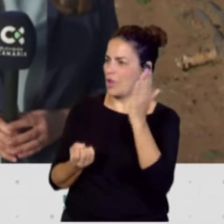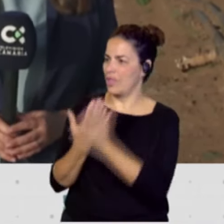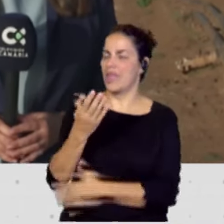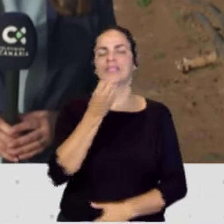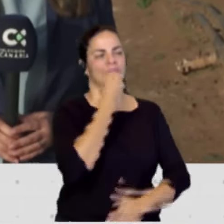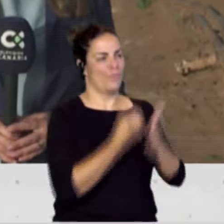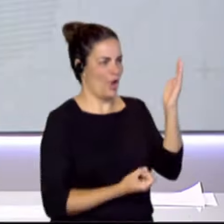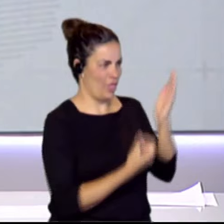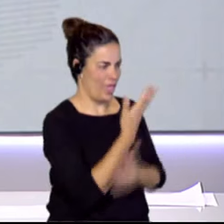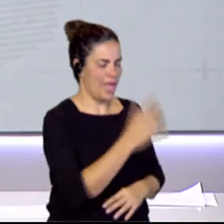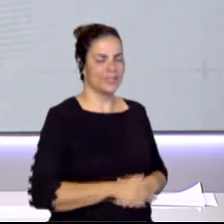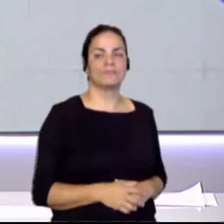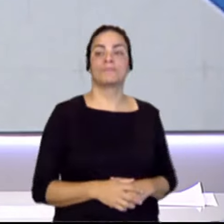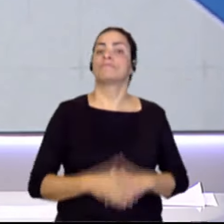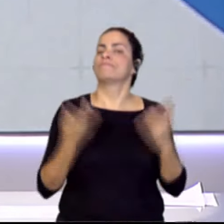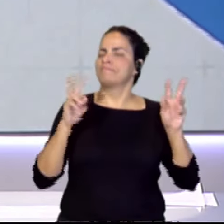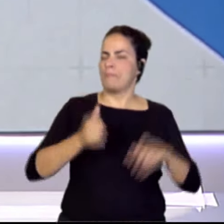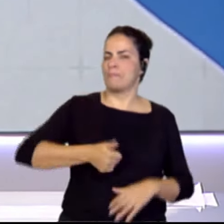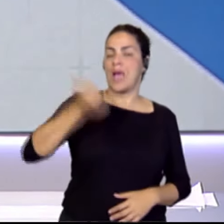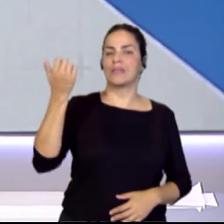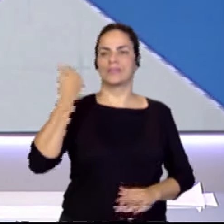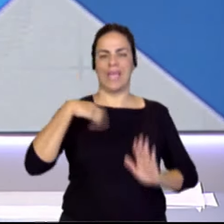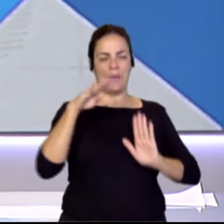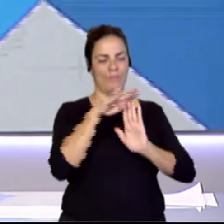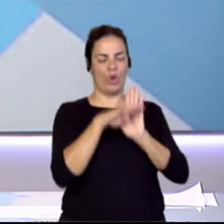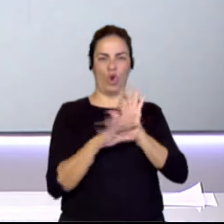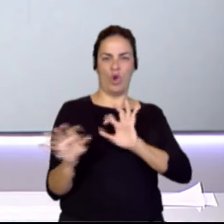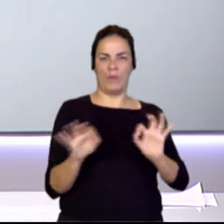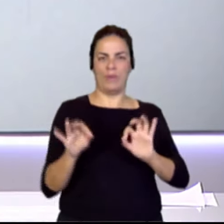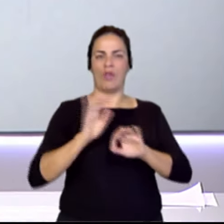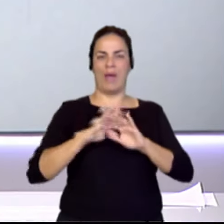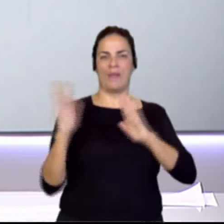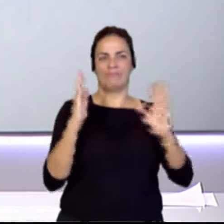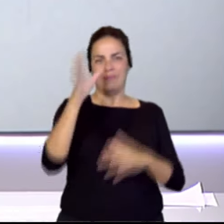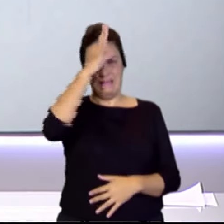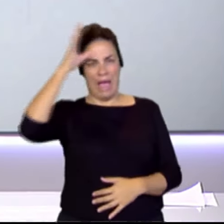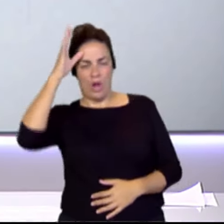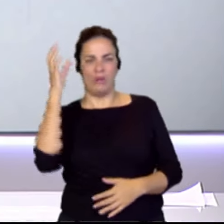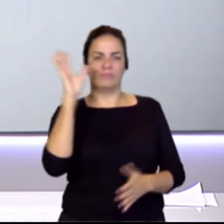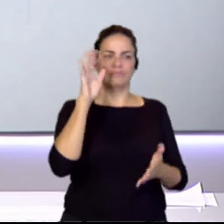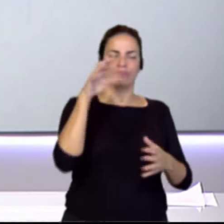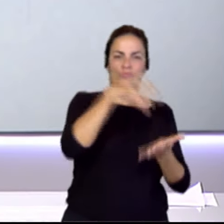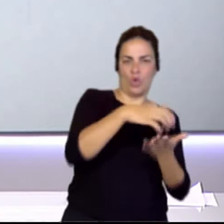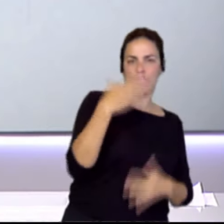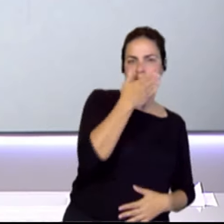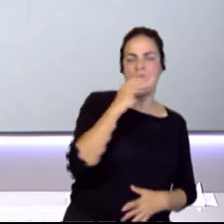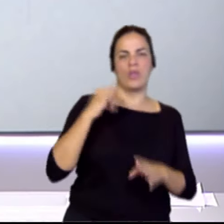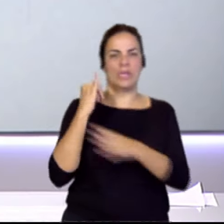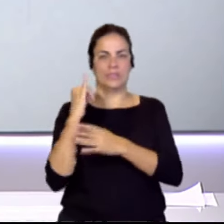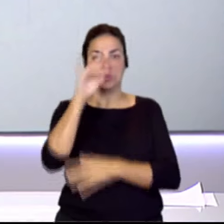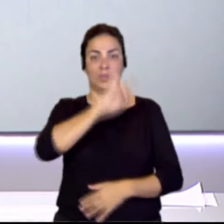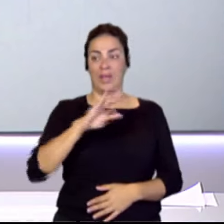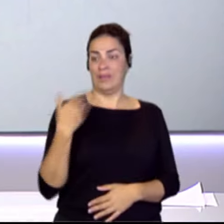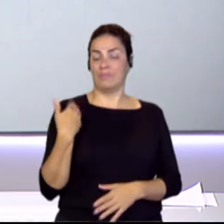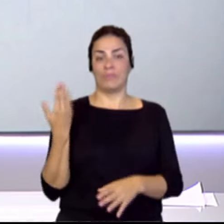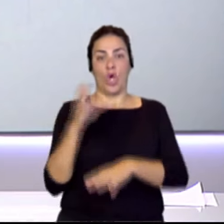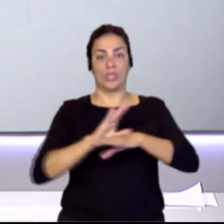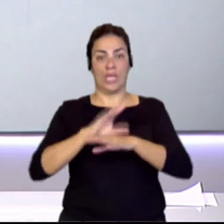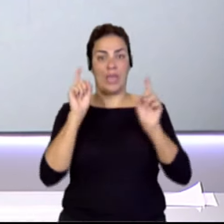Antonio más cosas ya hay protocolo para los episodios de calor en colegios e institutos de Canarias lo acaba de presentar la consejería de